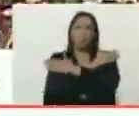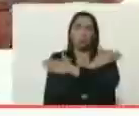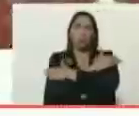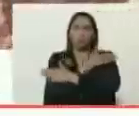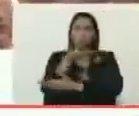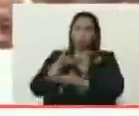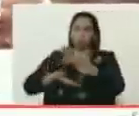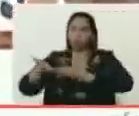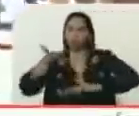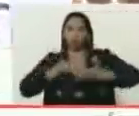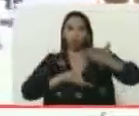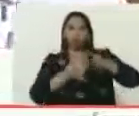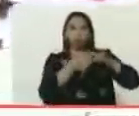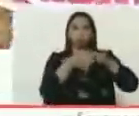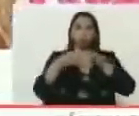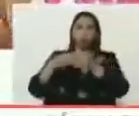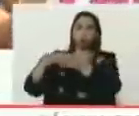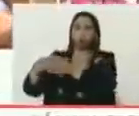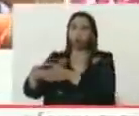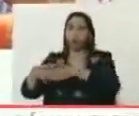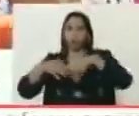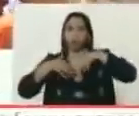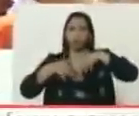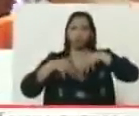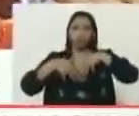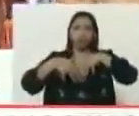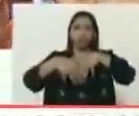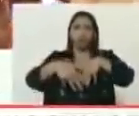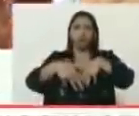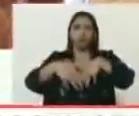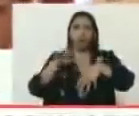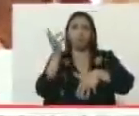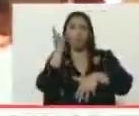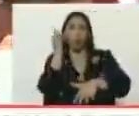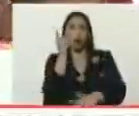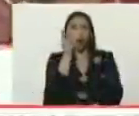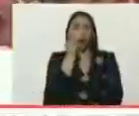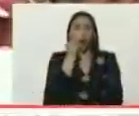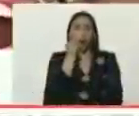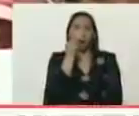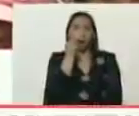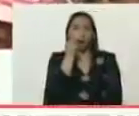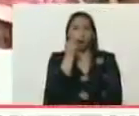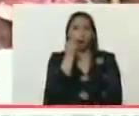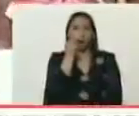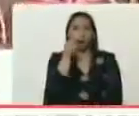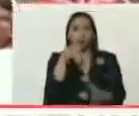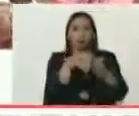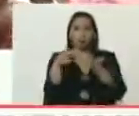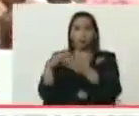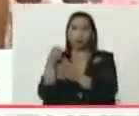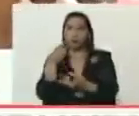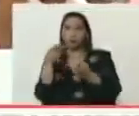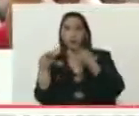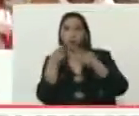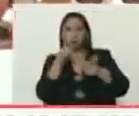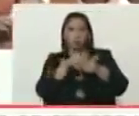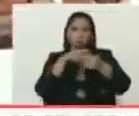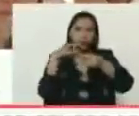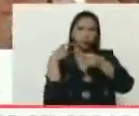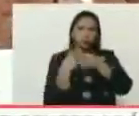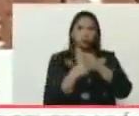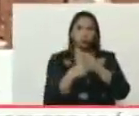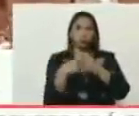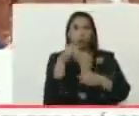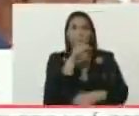a los partidos y a los militantes y las mujeres y hombres de los partidos, del Gran Polo Patriótico,